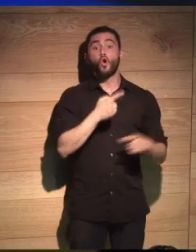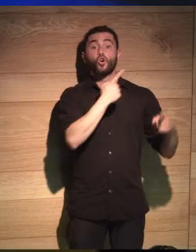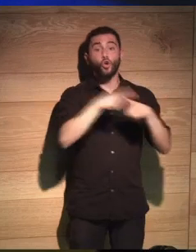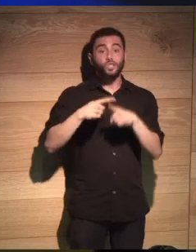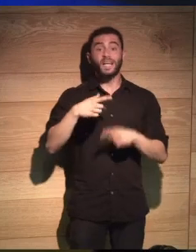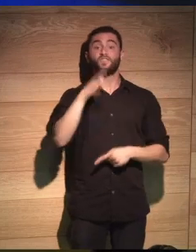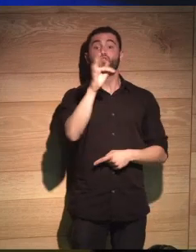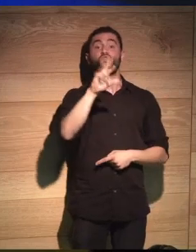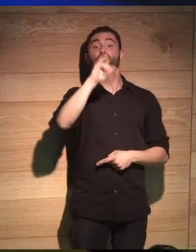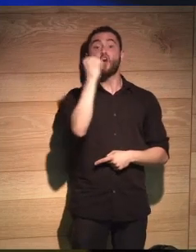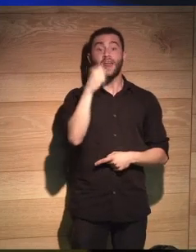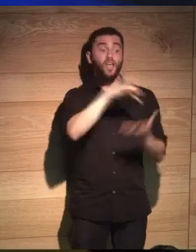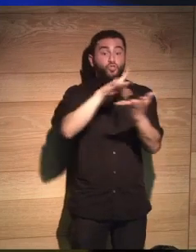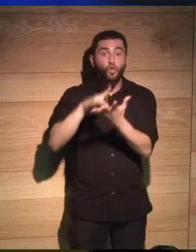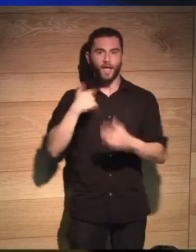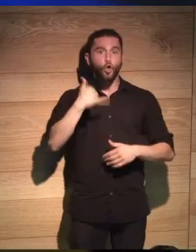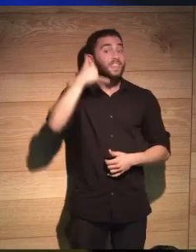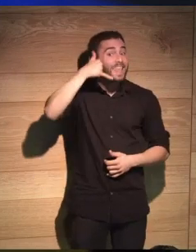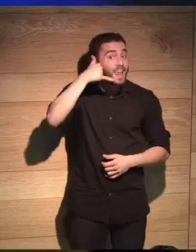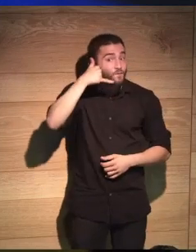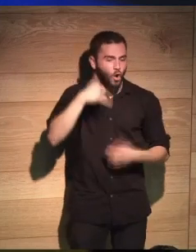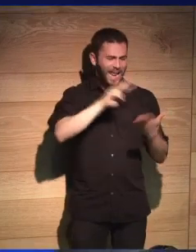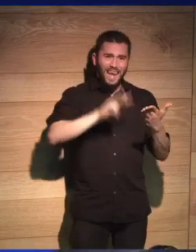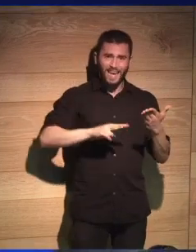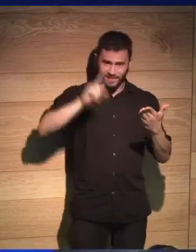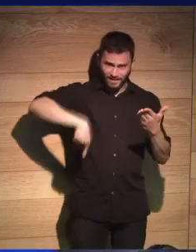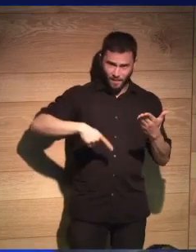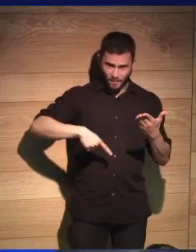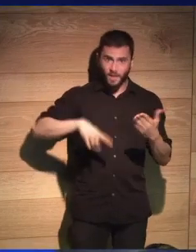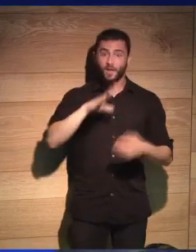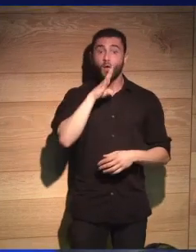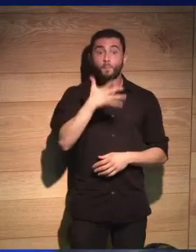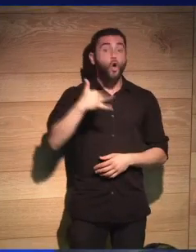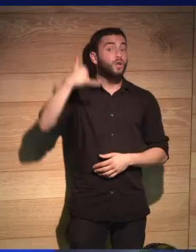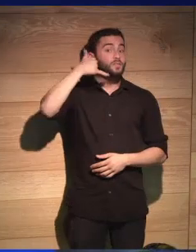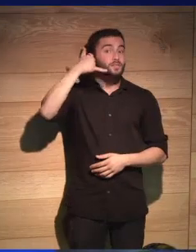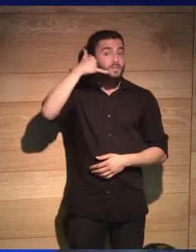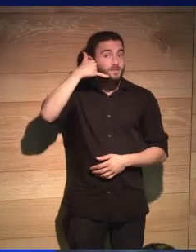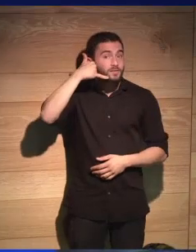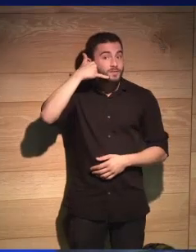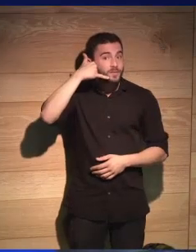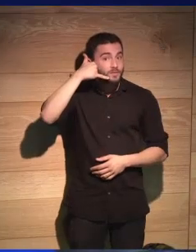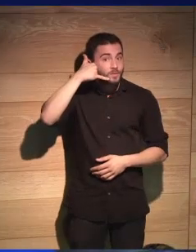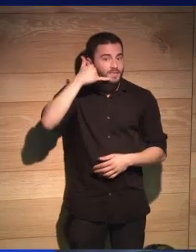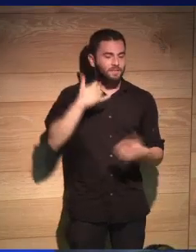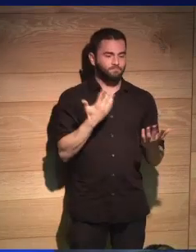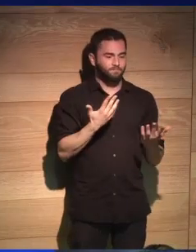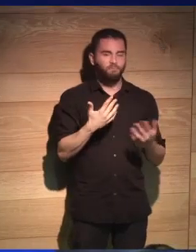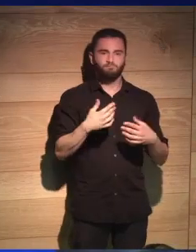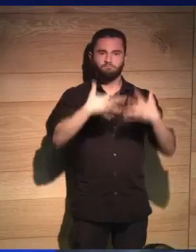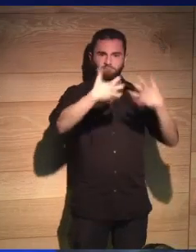La forja, leería Telefónica, porque en Telefónica las cosas están narradas con muchísima más claridad.